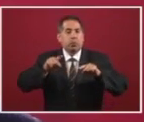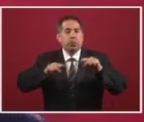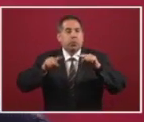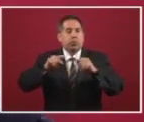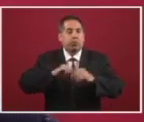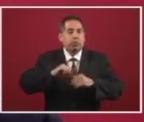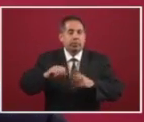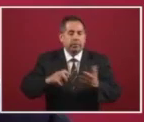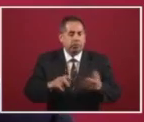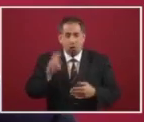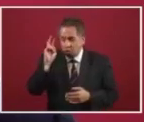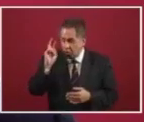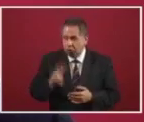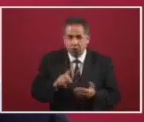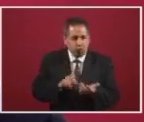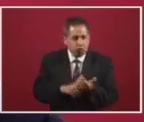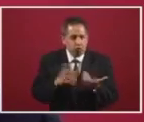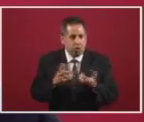No